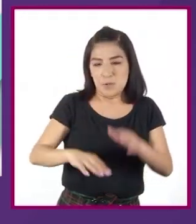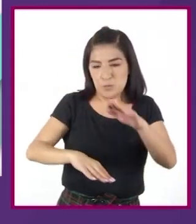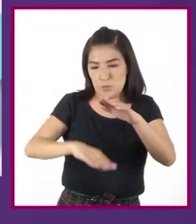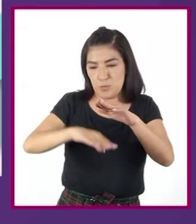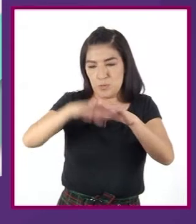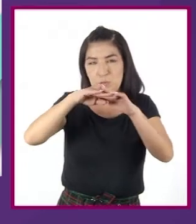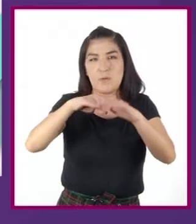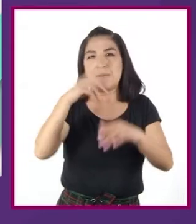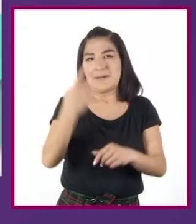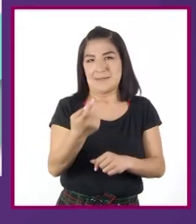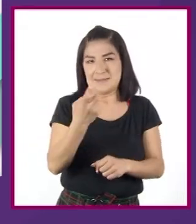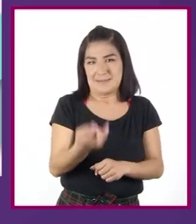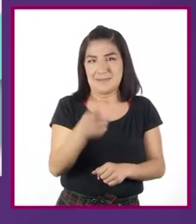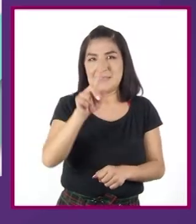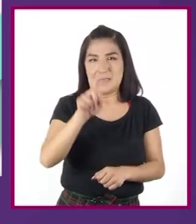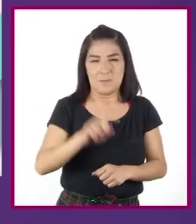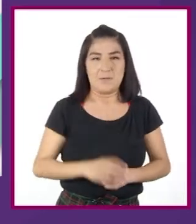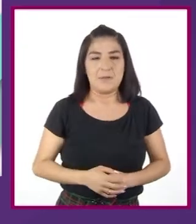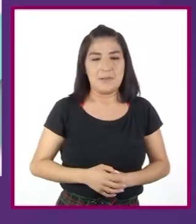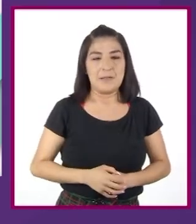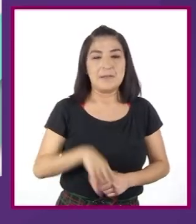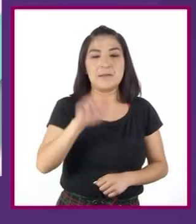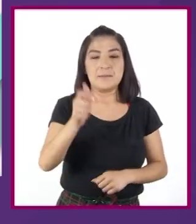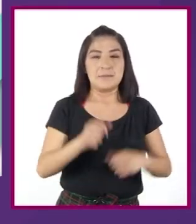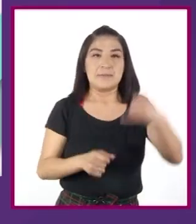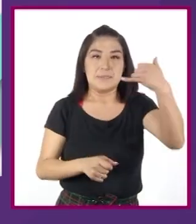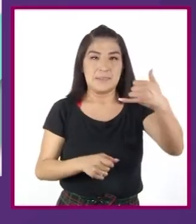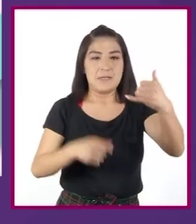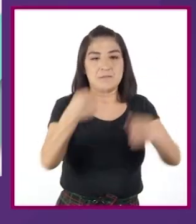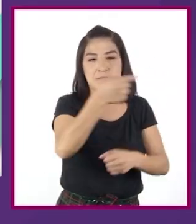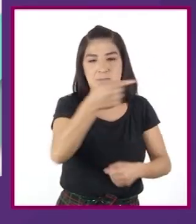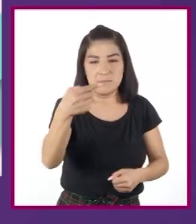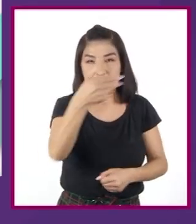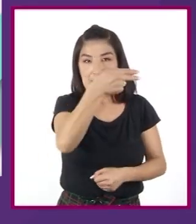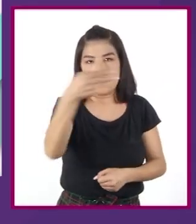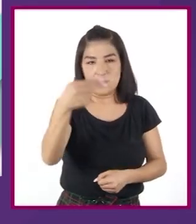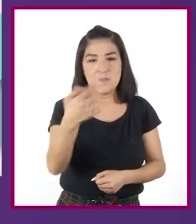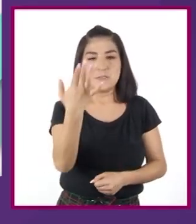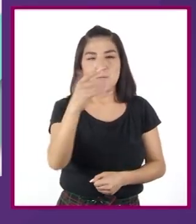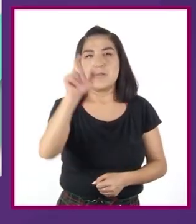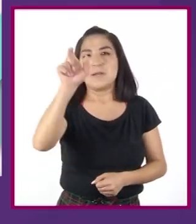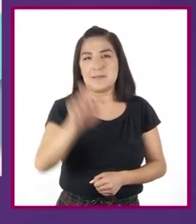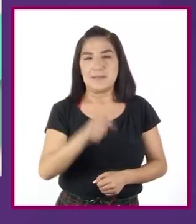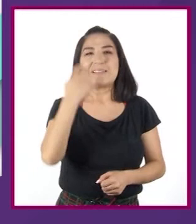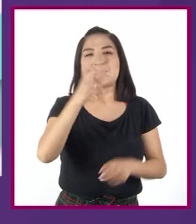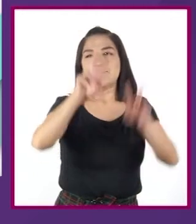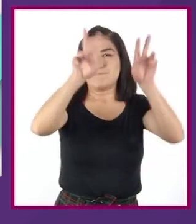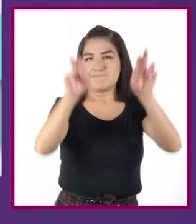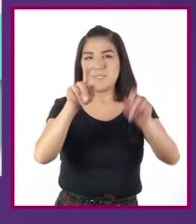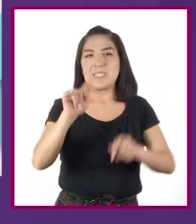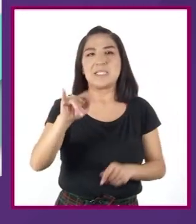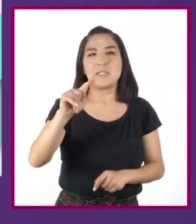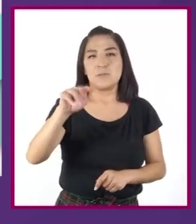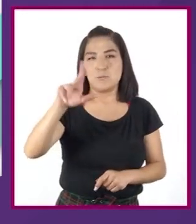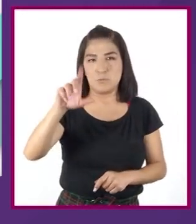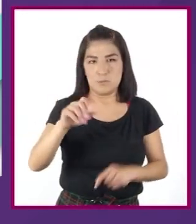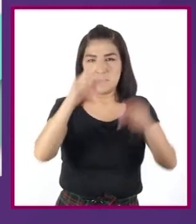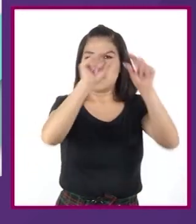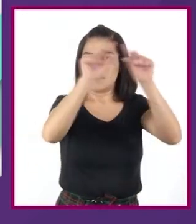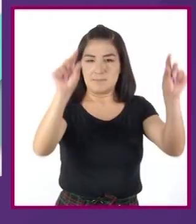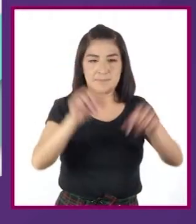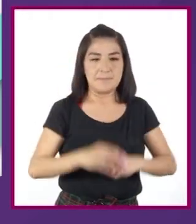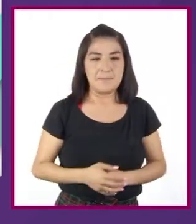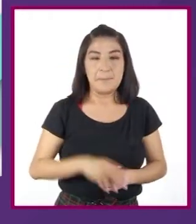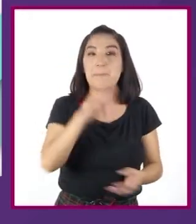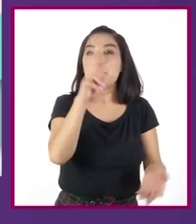del recipiente, y igual a 50x, como título de nuestra tabla. Los valores que le daremos